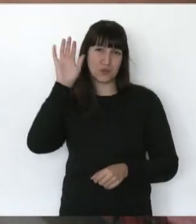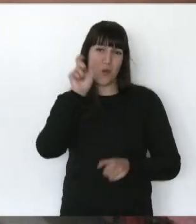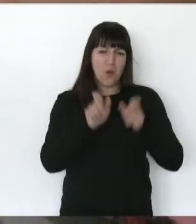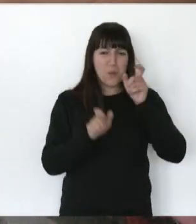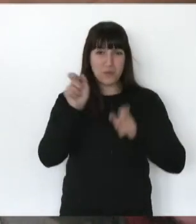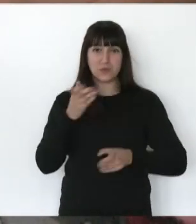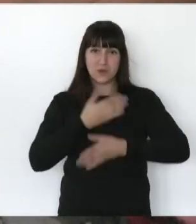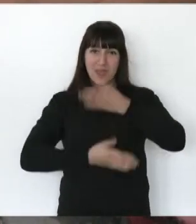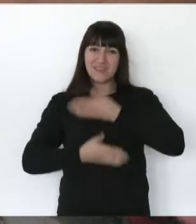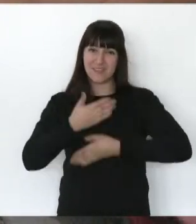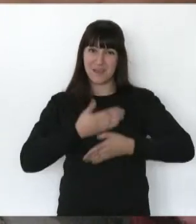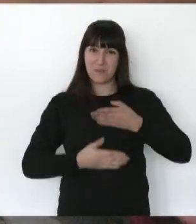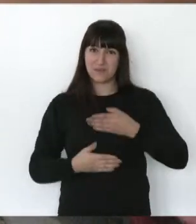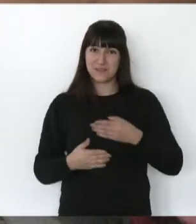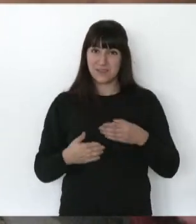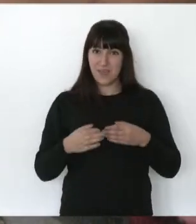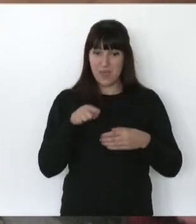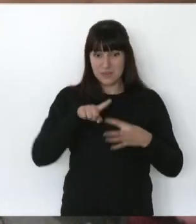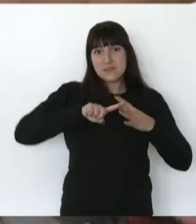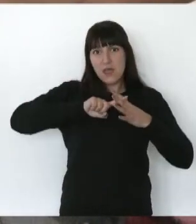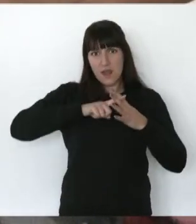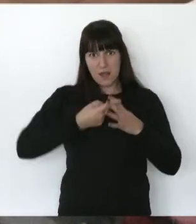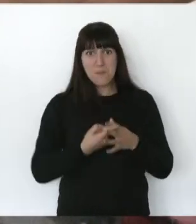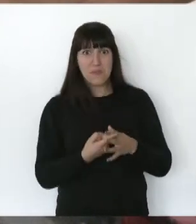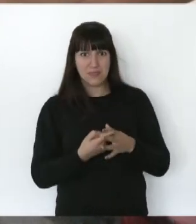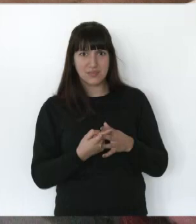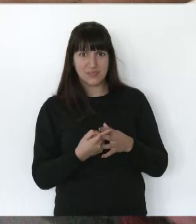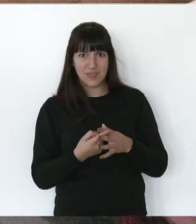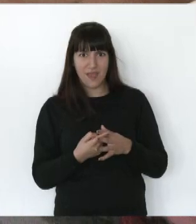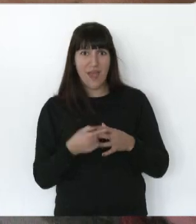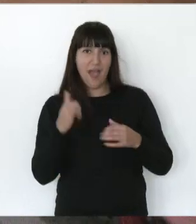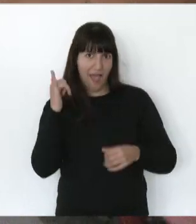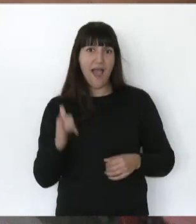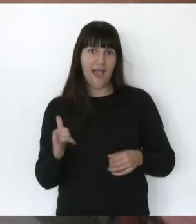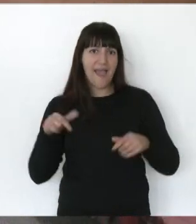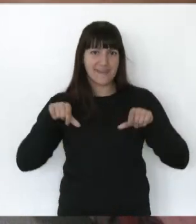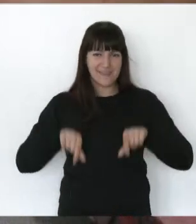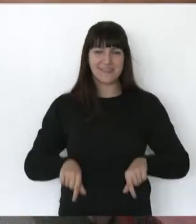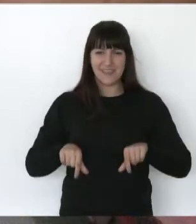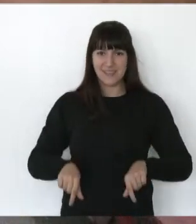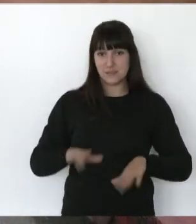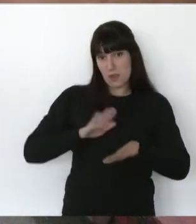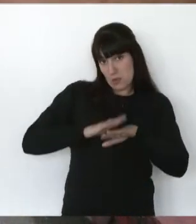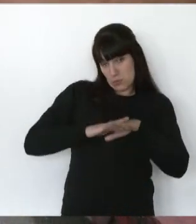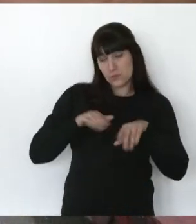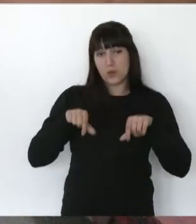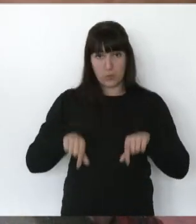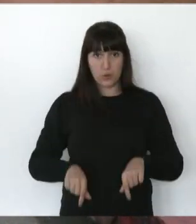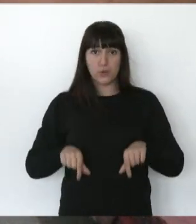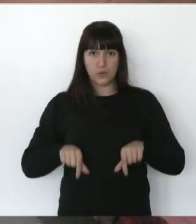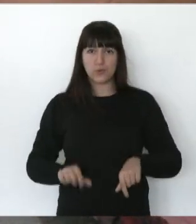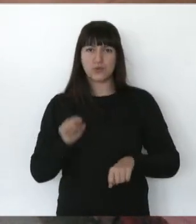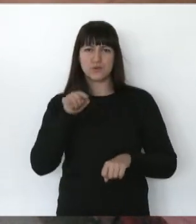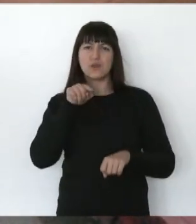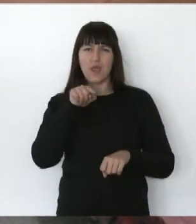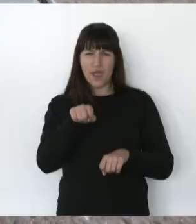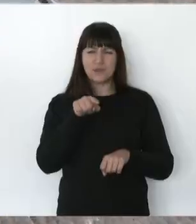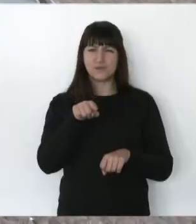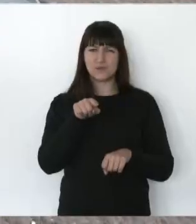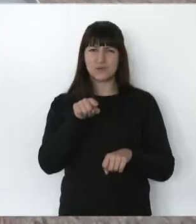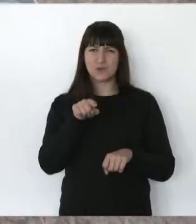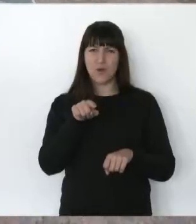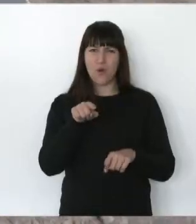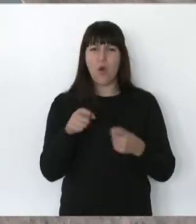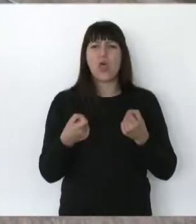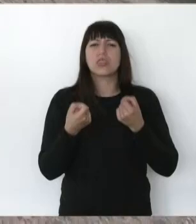con adultos mayores, ya sea para personas con discapacidad. Es una herramienta que tiene la intendencia, que la maneja la intendencia,